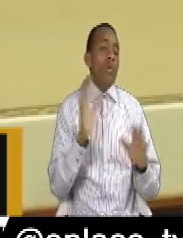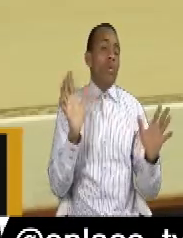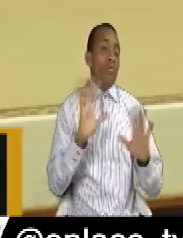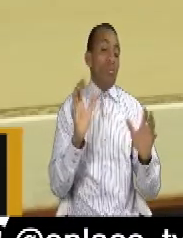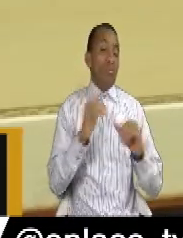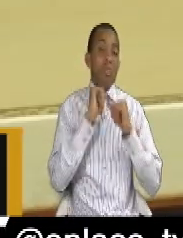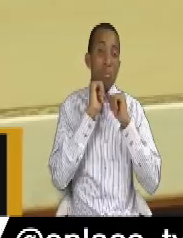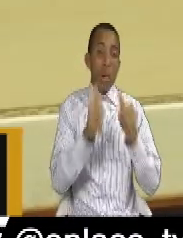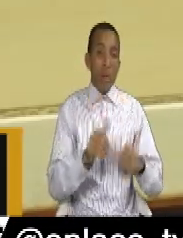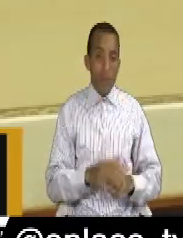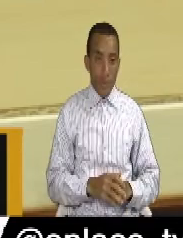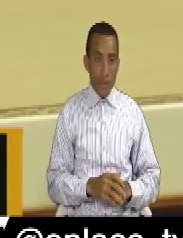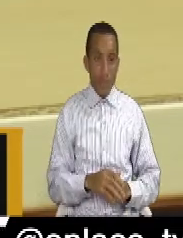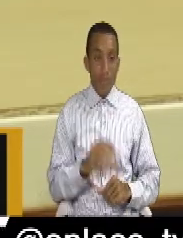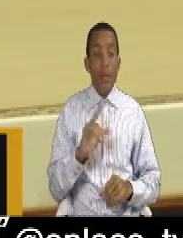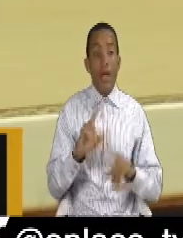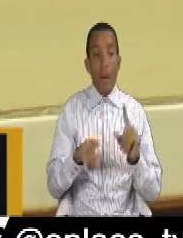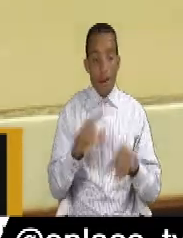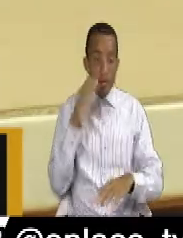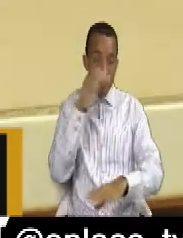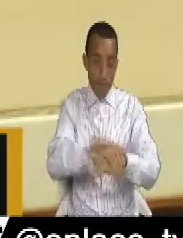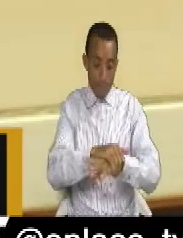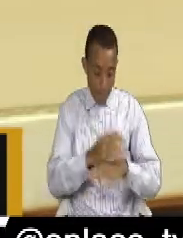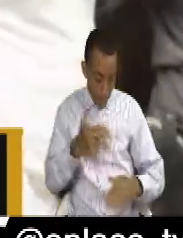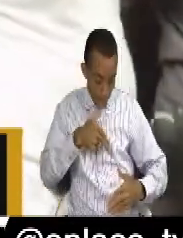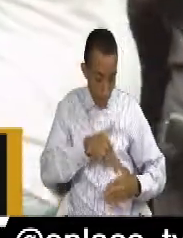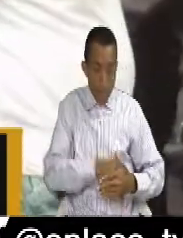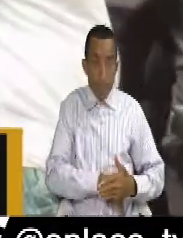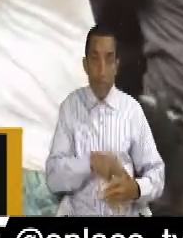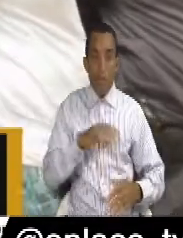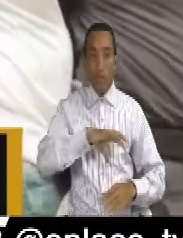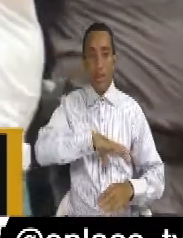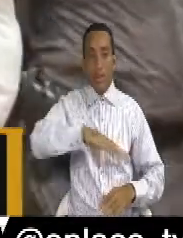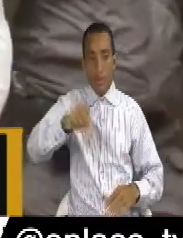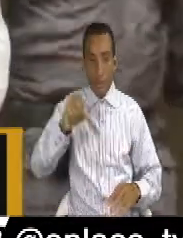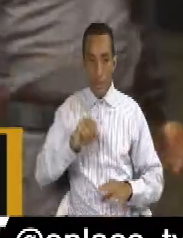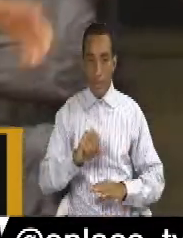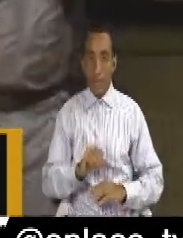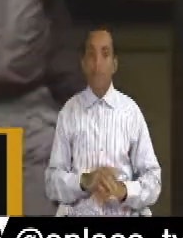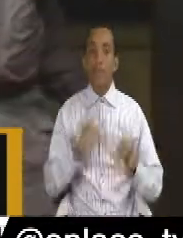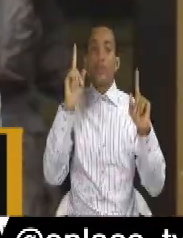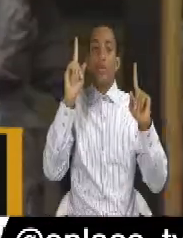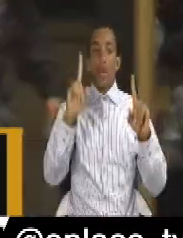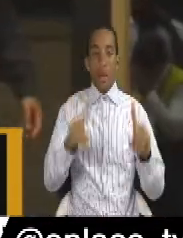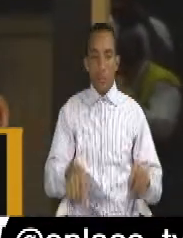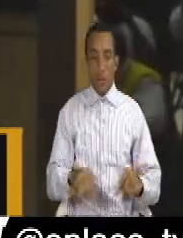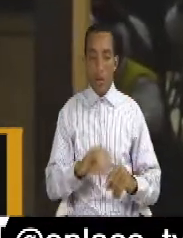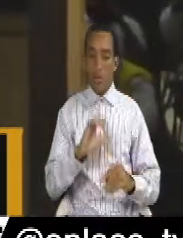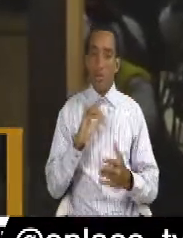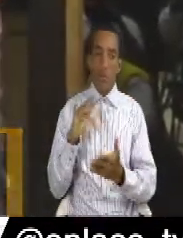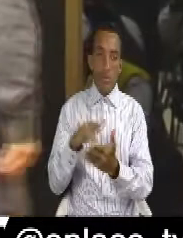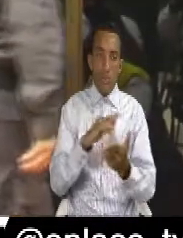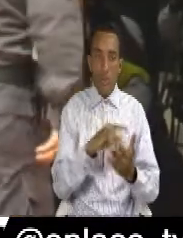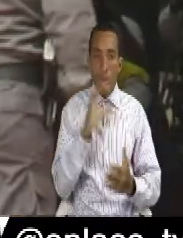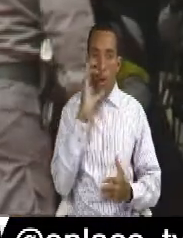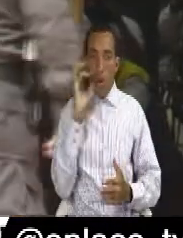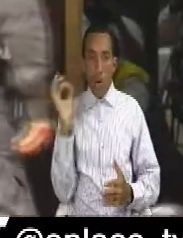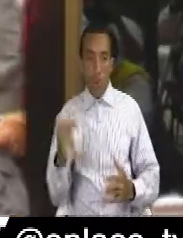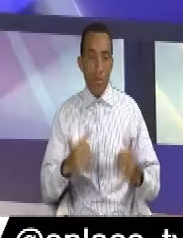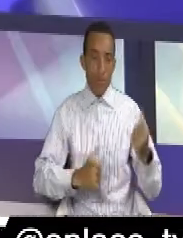fue incautada esta arma de fuego con munición para la misma. En el operativo también participaron hombres del Ejército